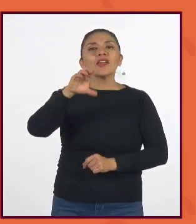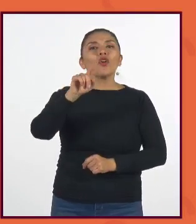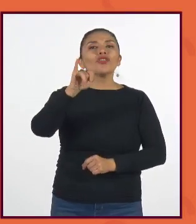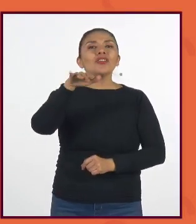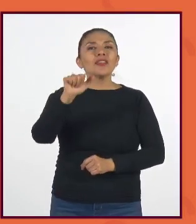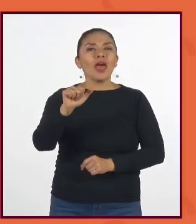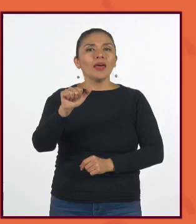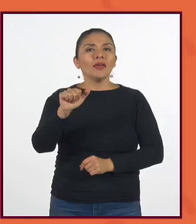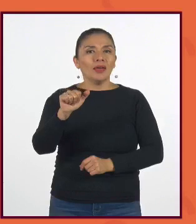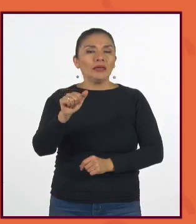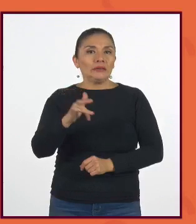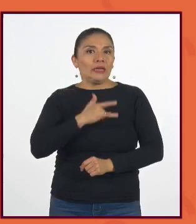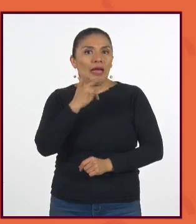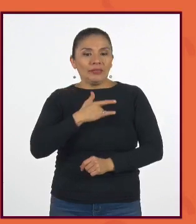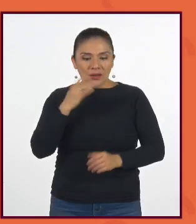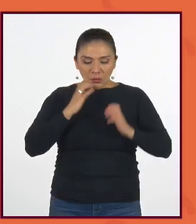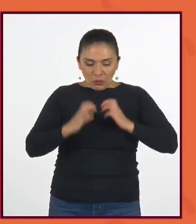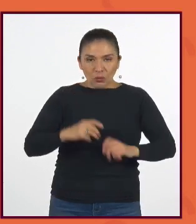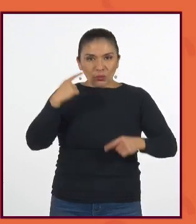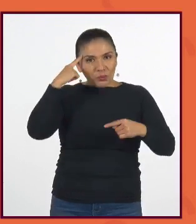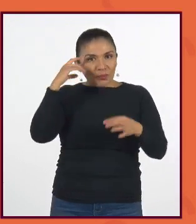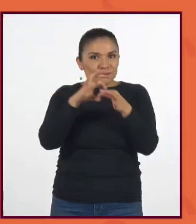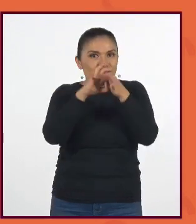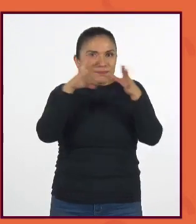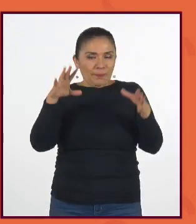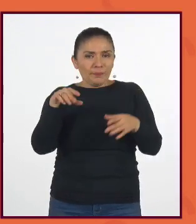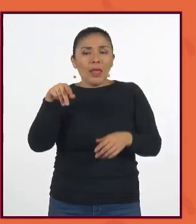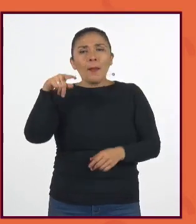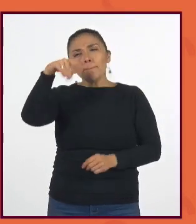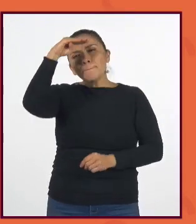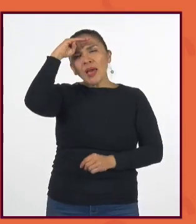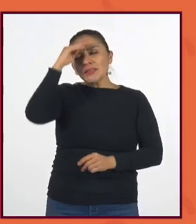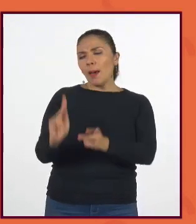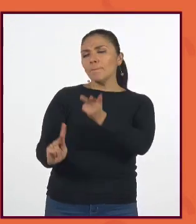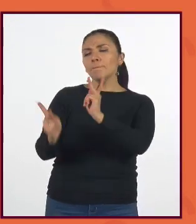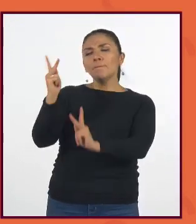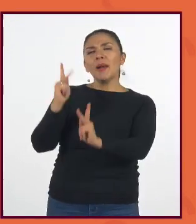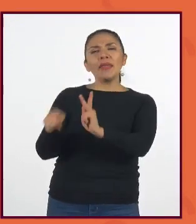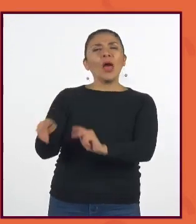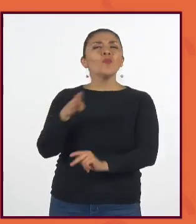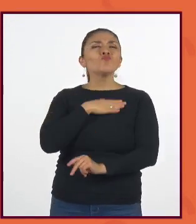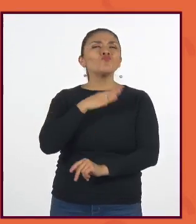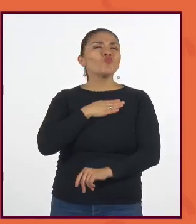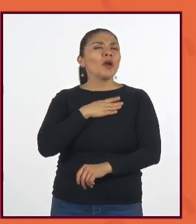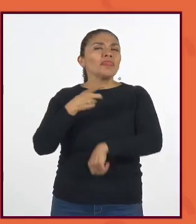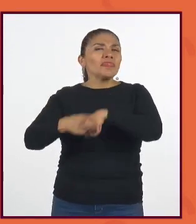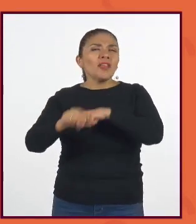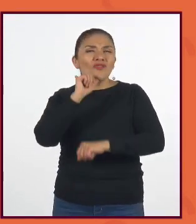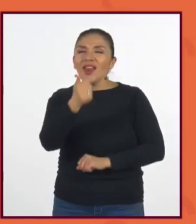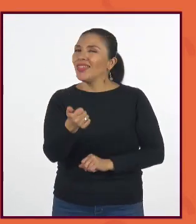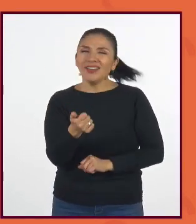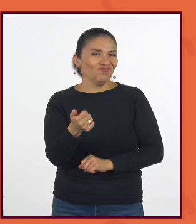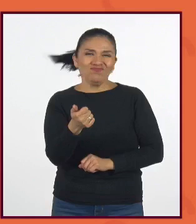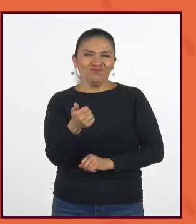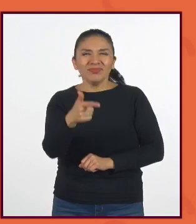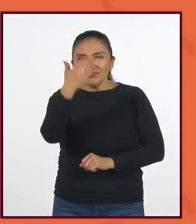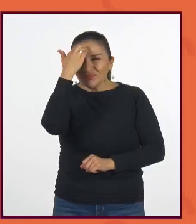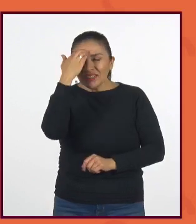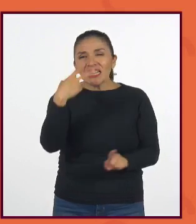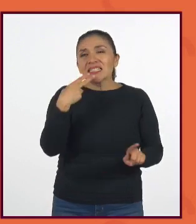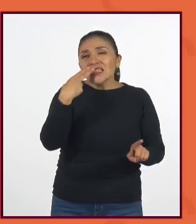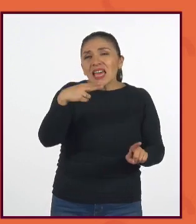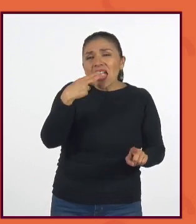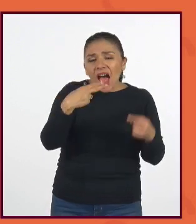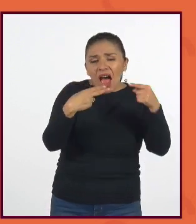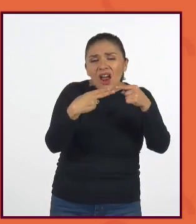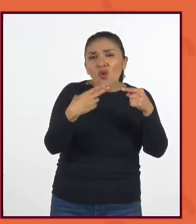psicoactiva. Que provenga de una planta no quiere decir que no tenga efectos nocivos, porque los cigarros tienen